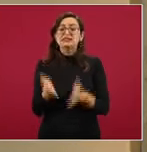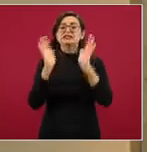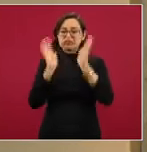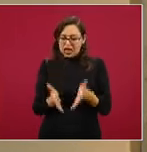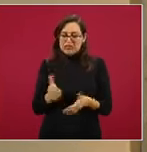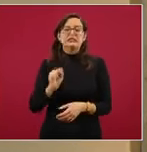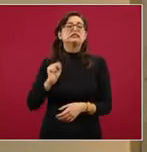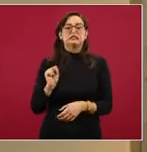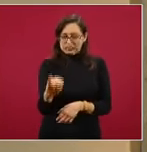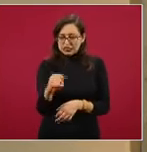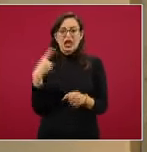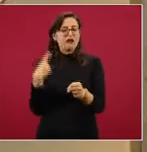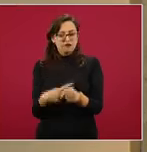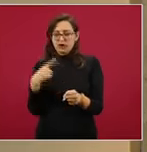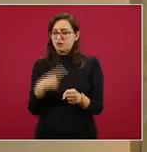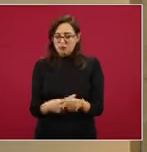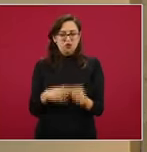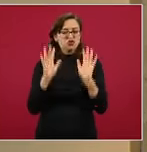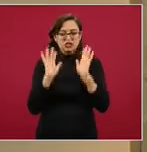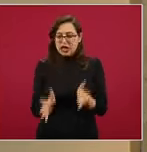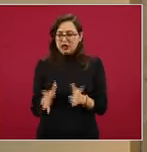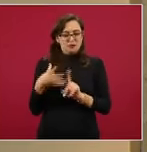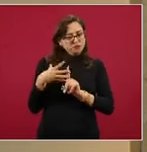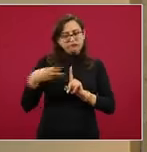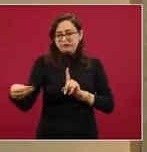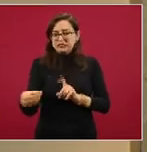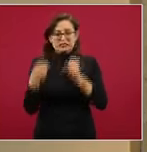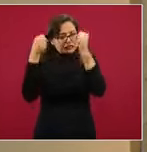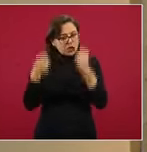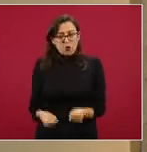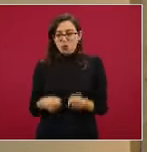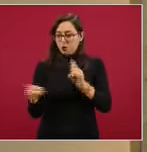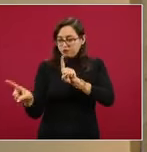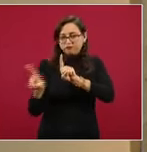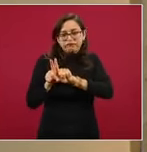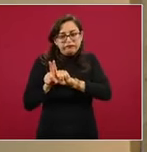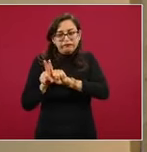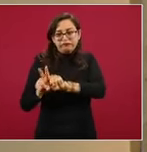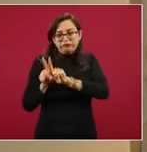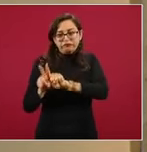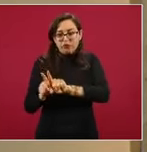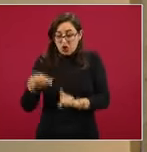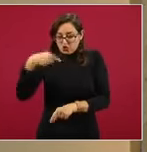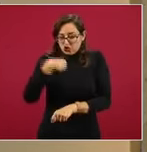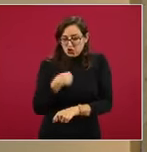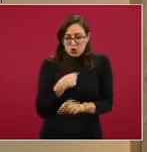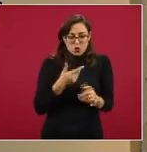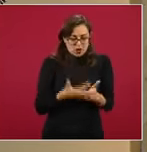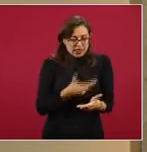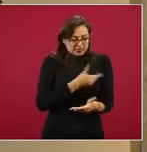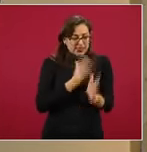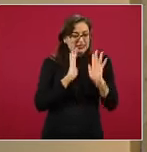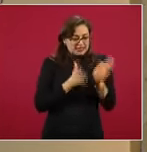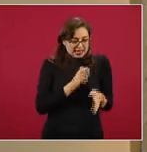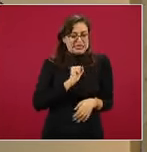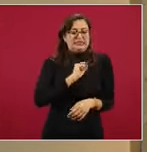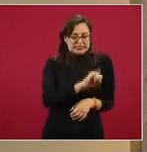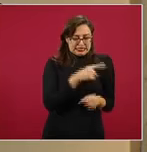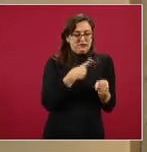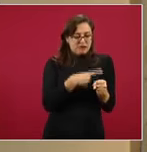Son resultados positivos por asociación epidemiológica, porque siendo yo positivo, ellos siendo